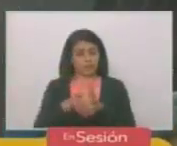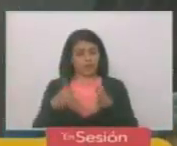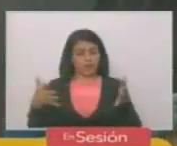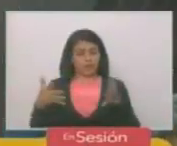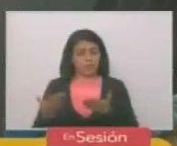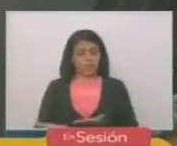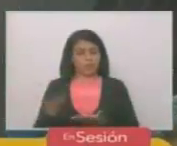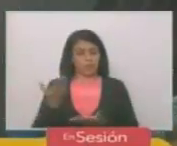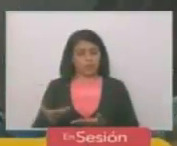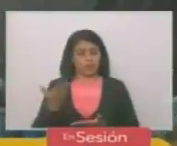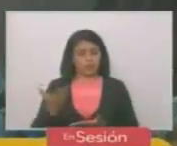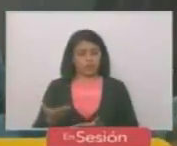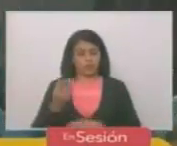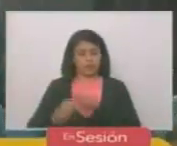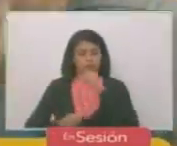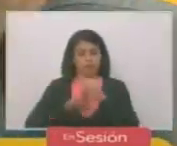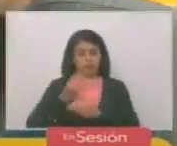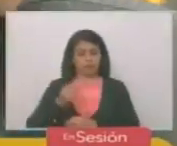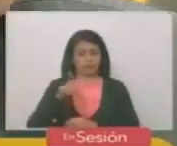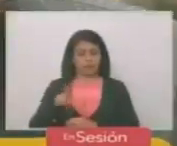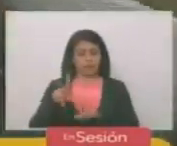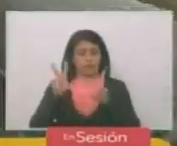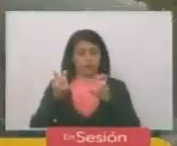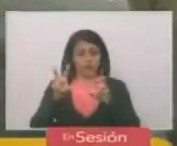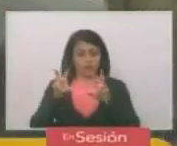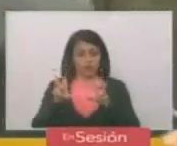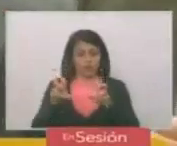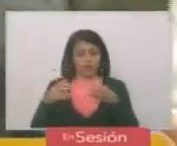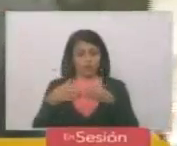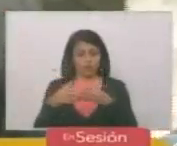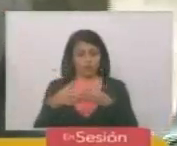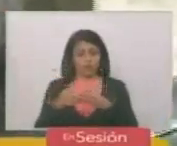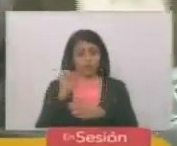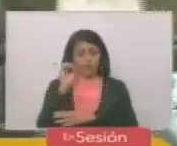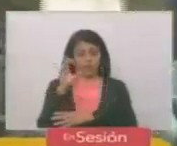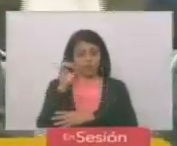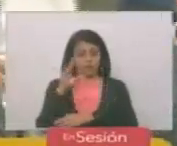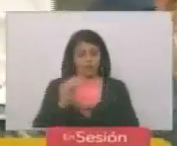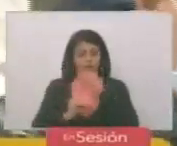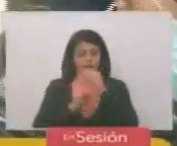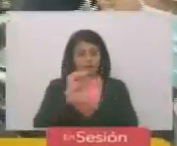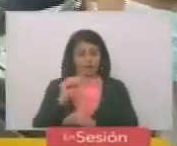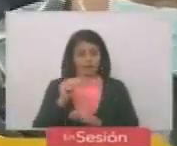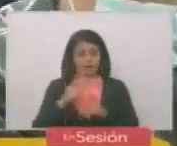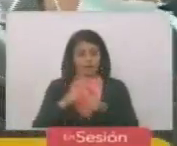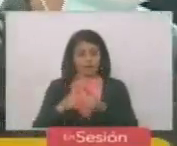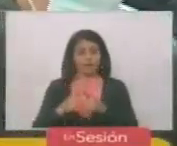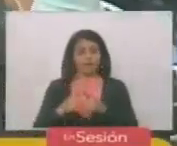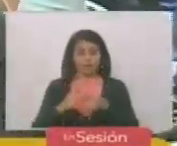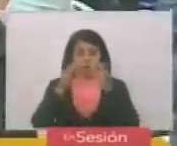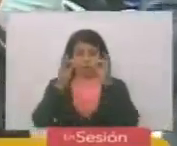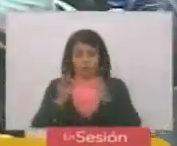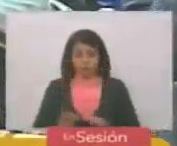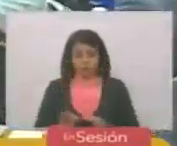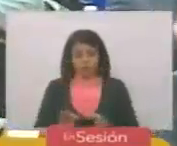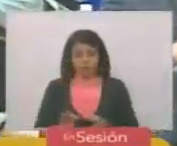peso que va a tener esta nueva instancia parlamentaria creada o formalizada,